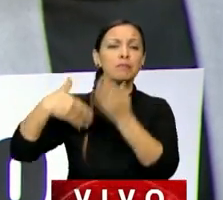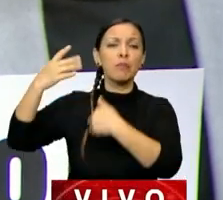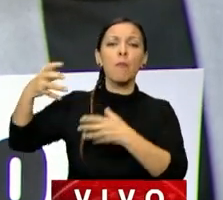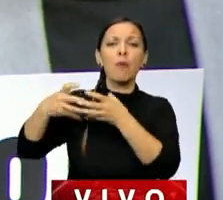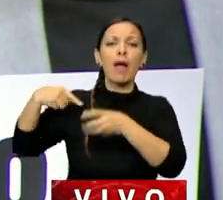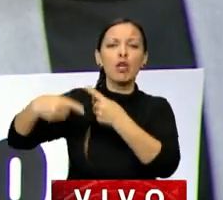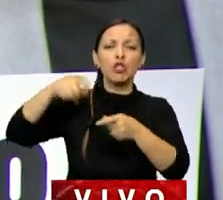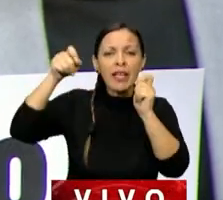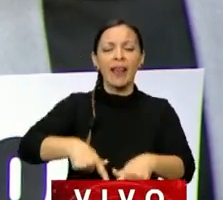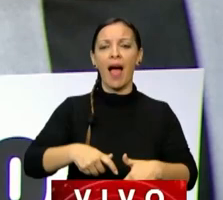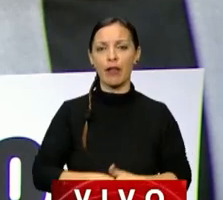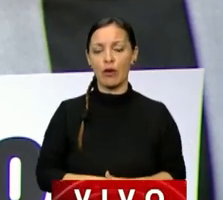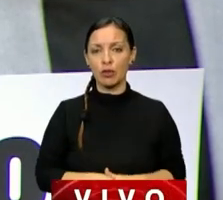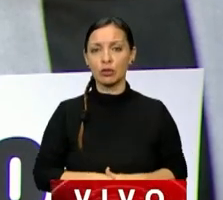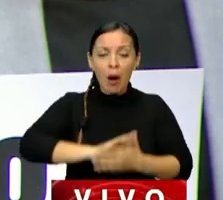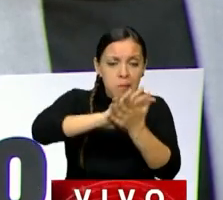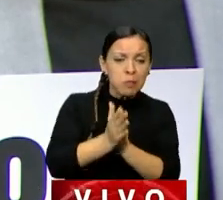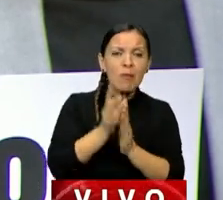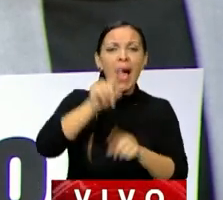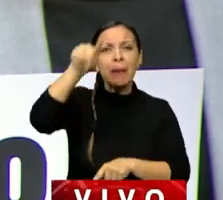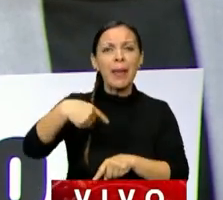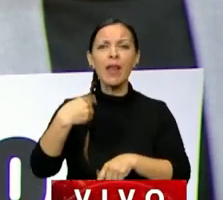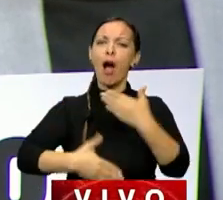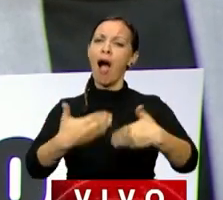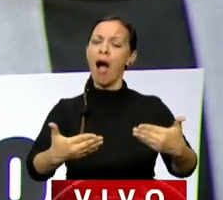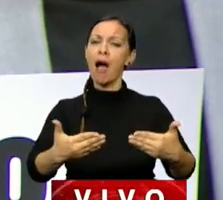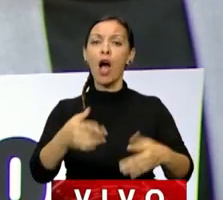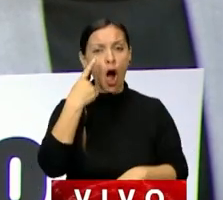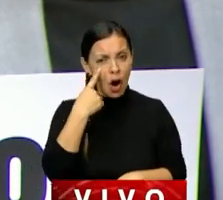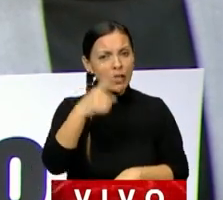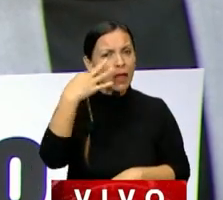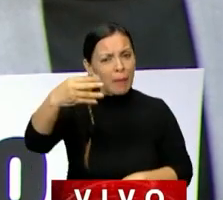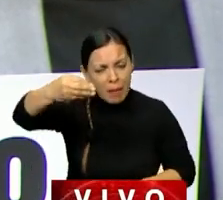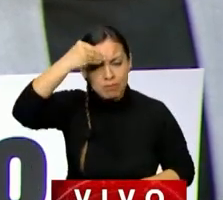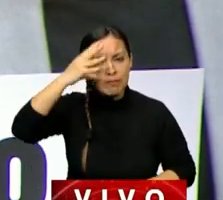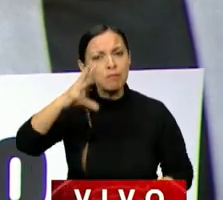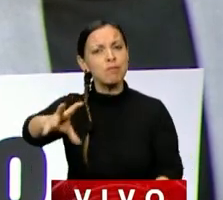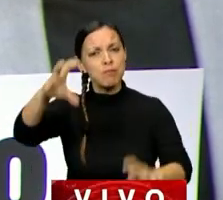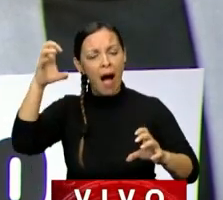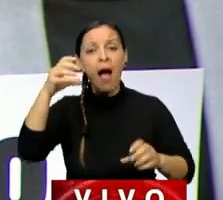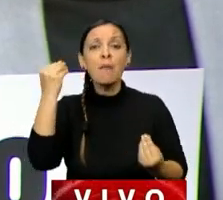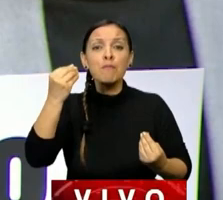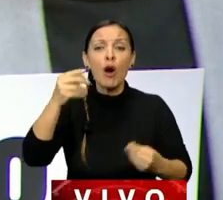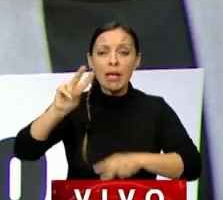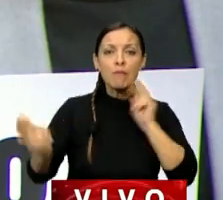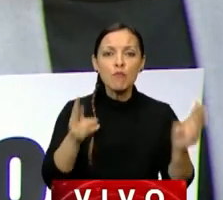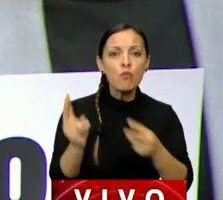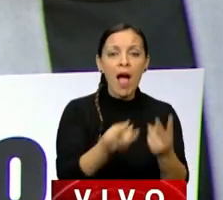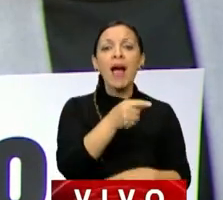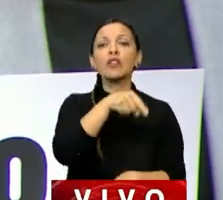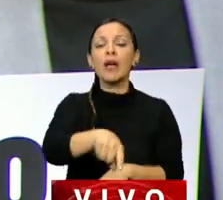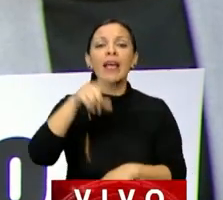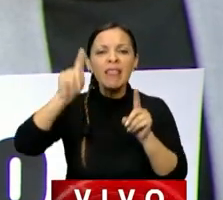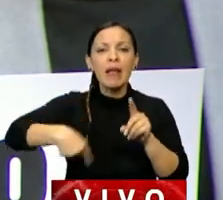originaria. Y eso hay que tenerlo muy claro, porque la sangre derramada ha sido la de